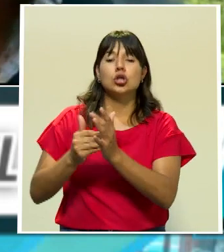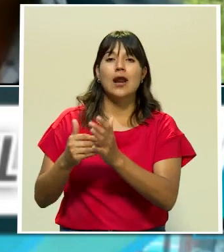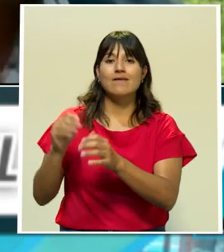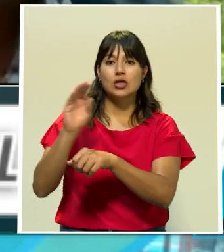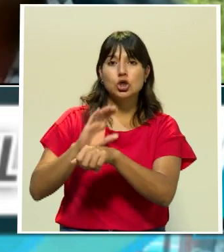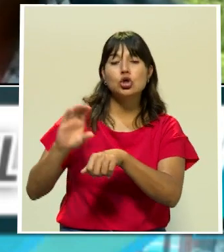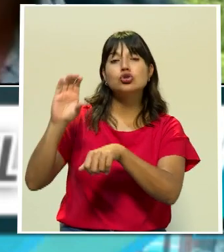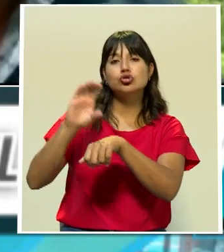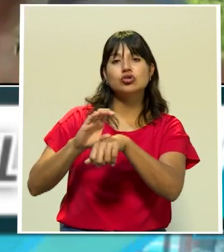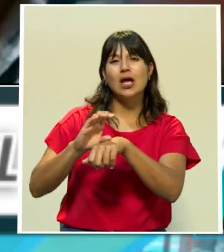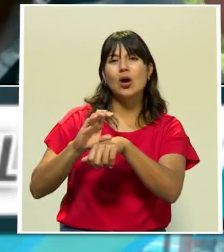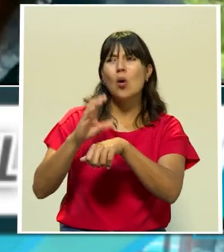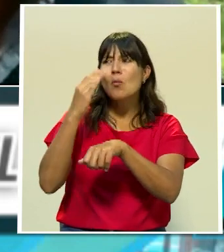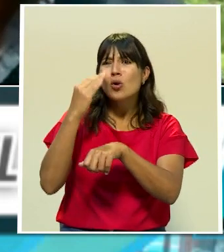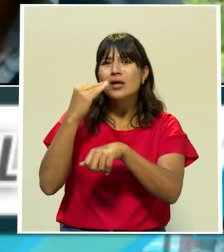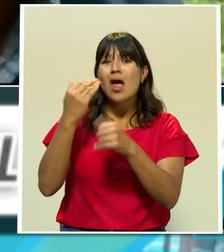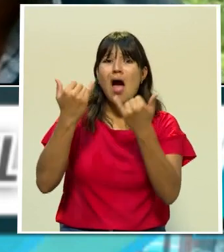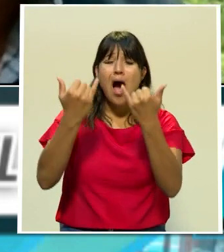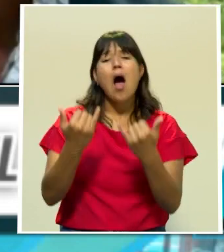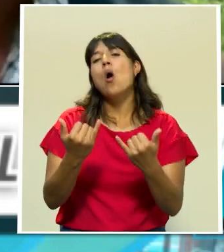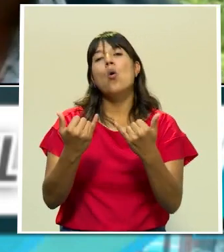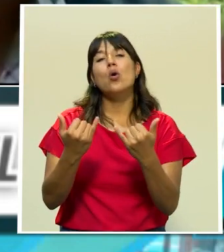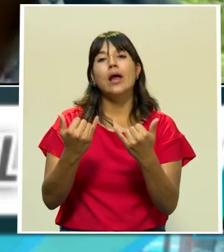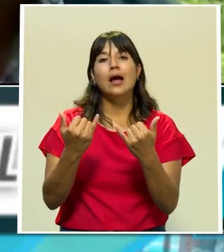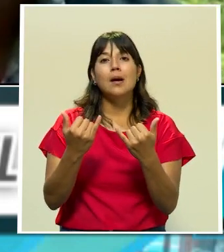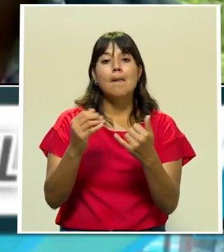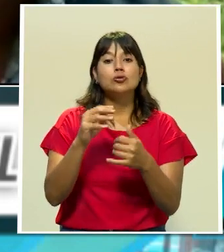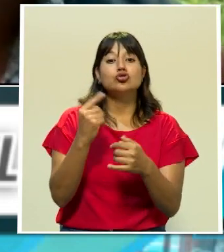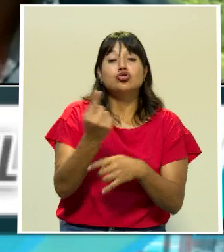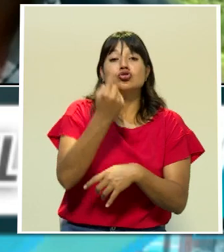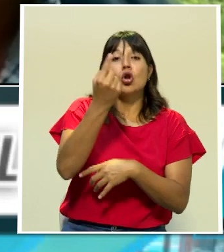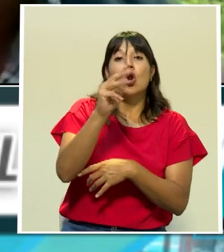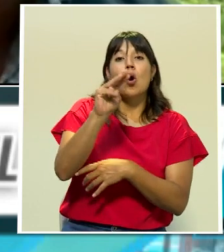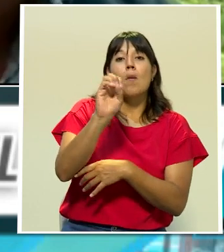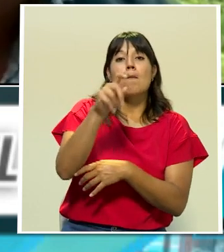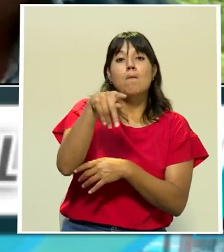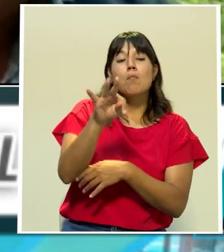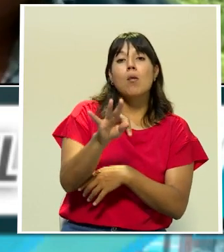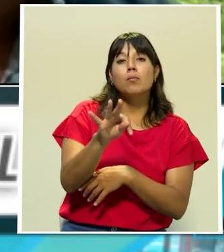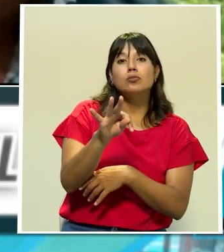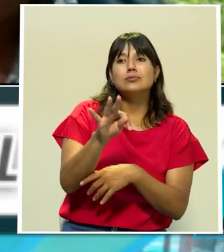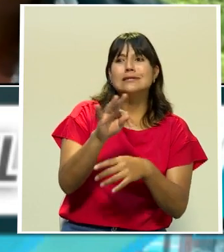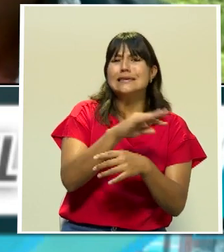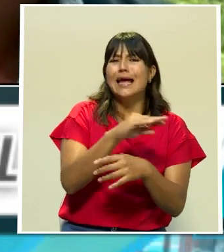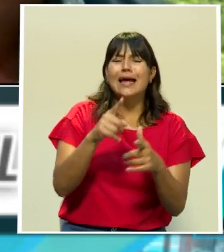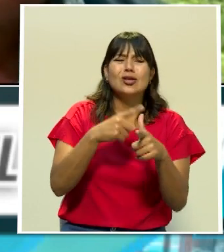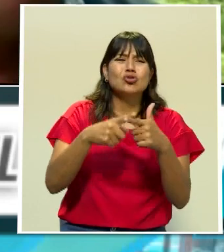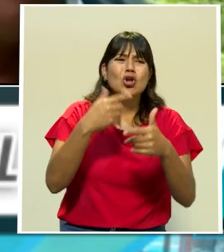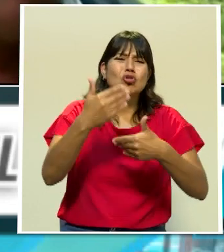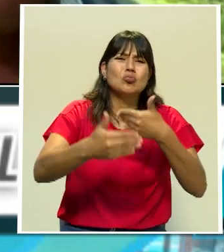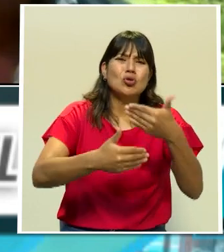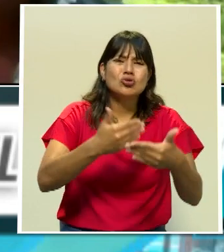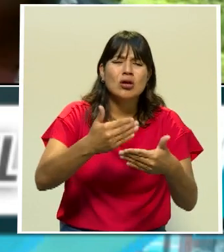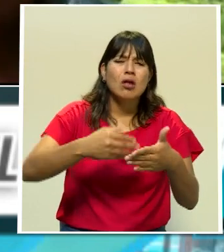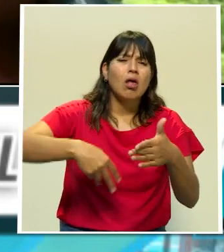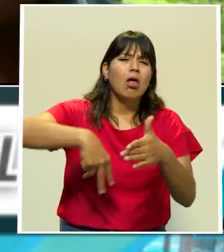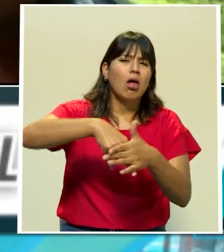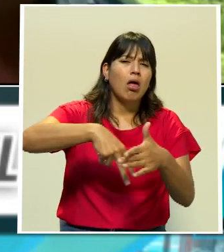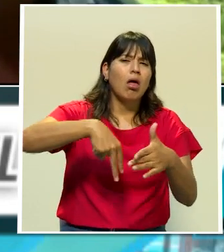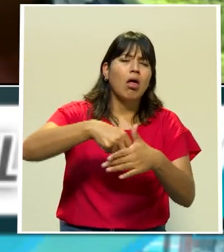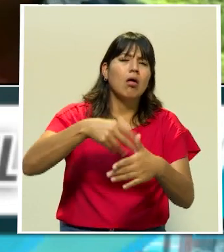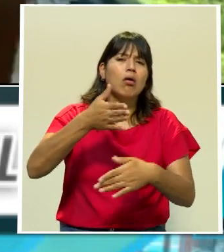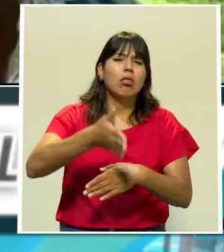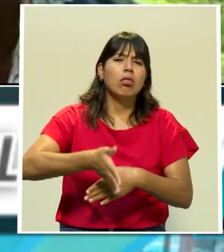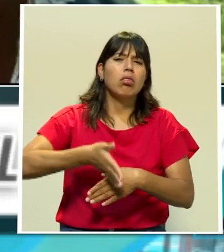pues una mayor burocracia y un mayor costo de operación sin que necesariamente haya mayor eficiencia. Entonces, ahí hay